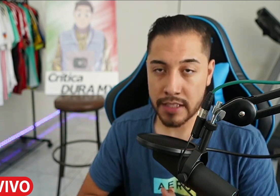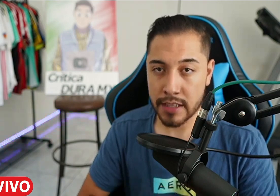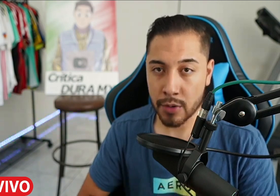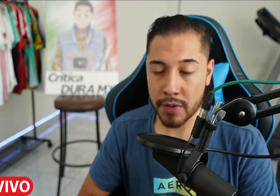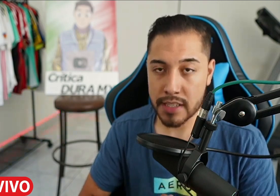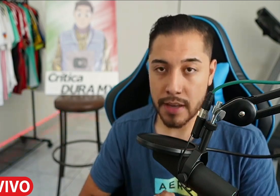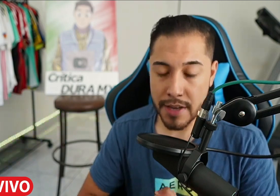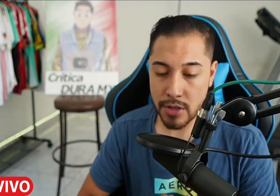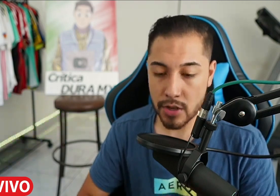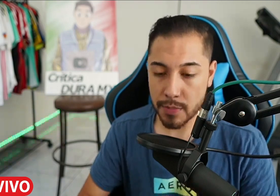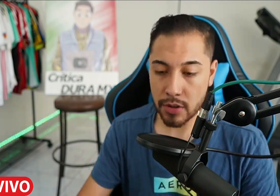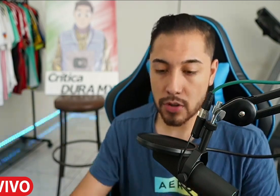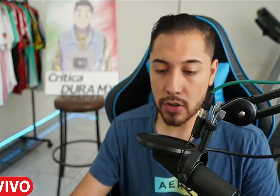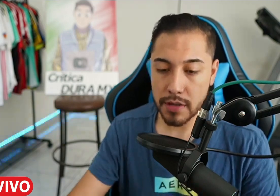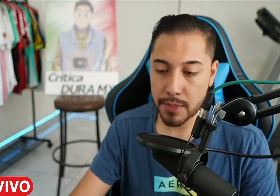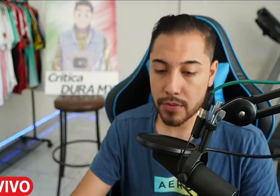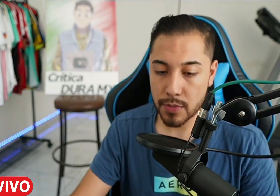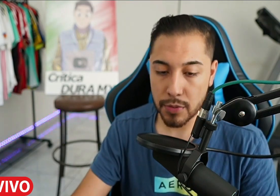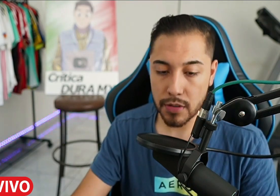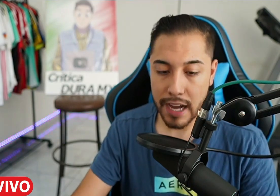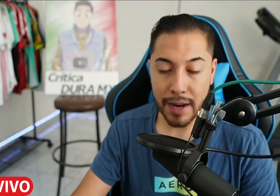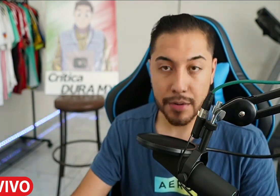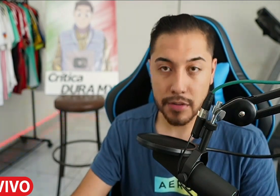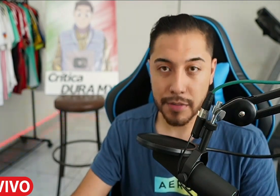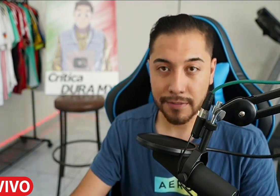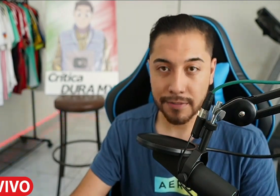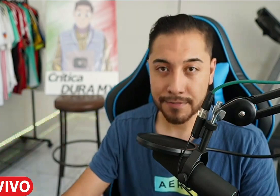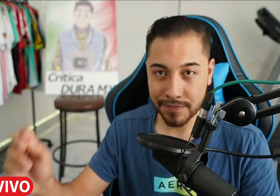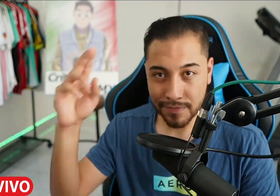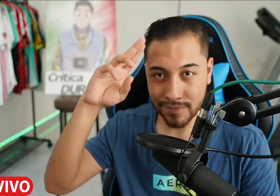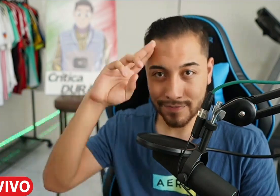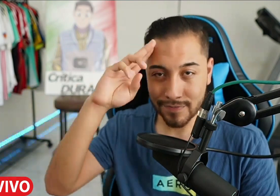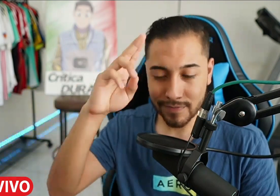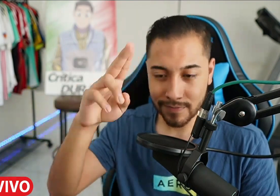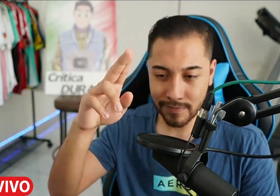Un excelente jueves, bendiciones para todos, me despido y nos vemos a la próxima.